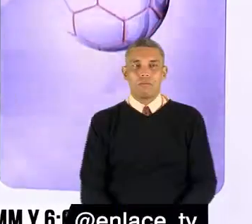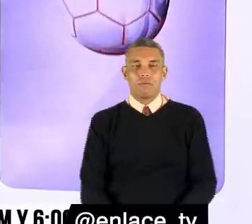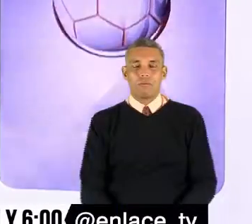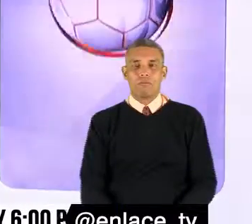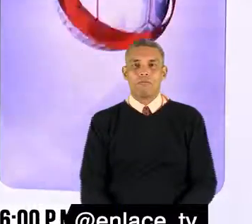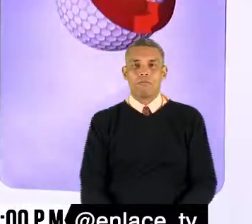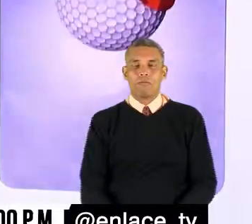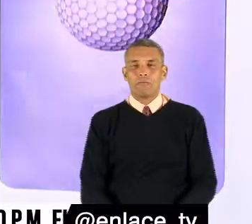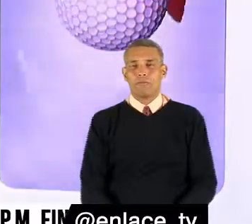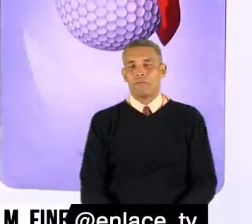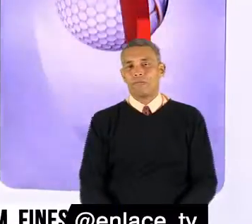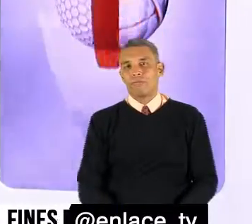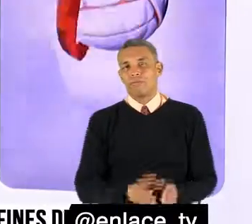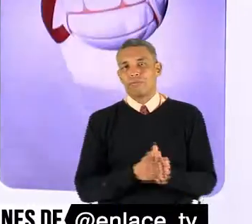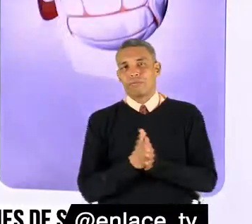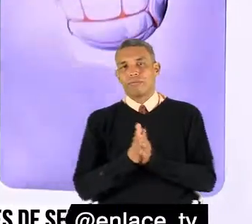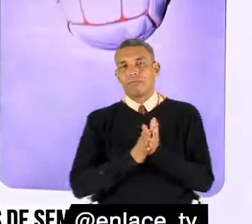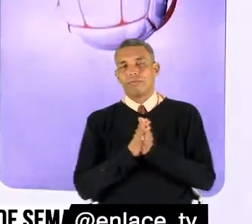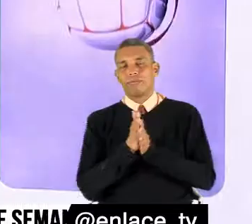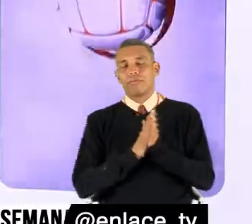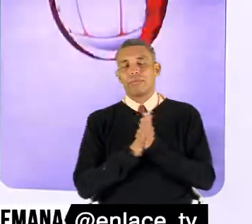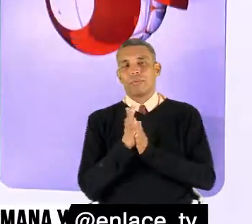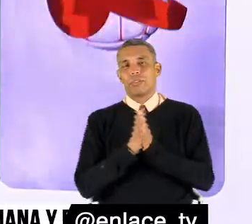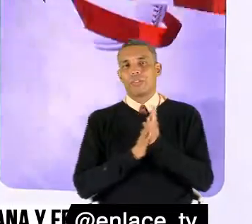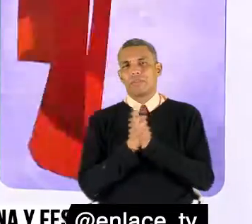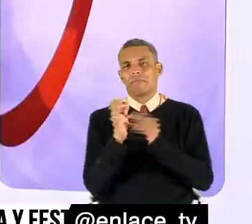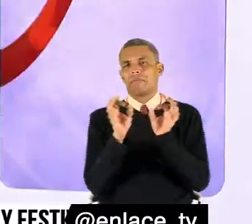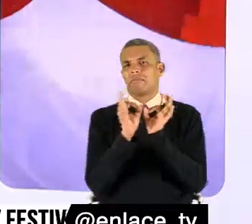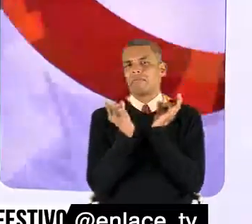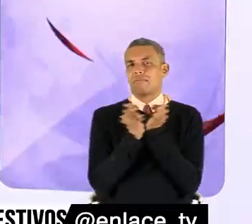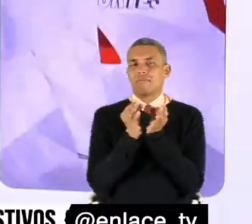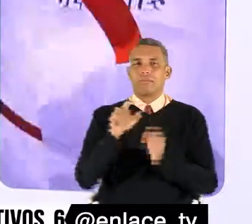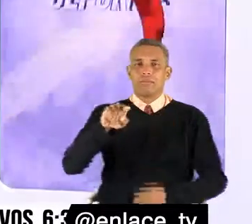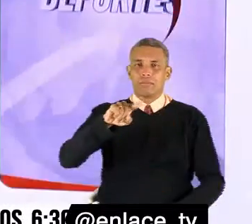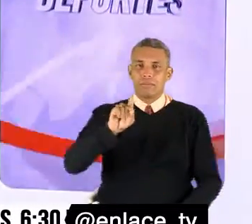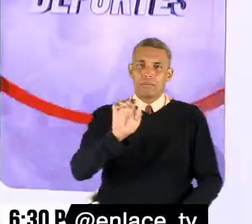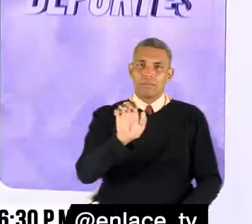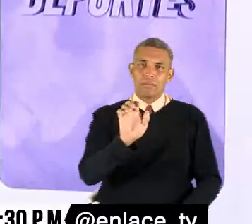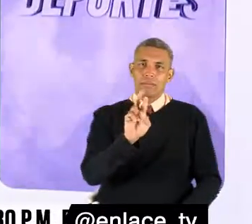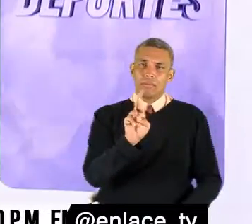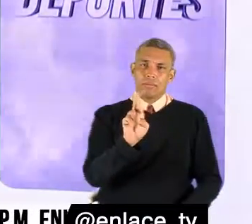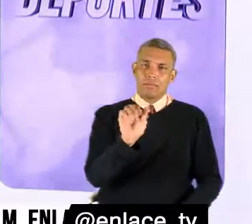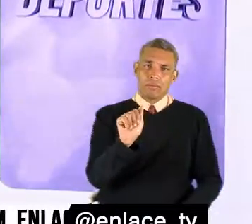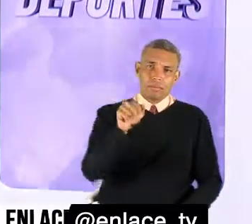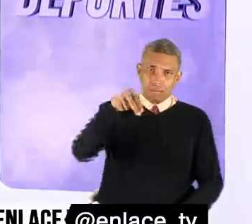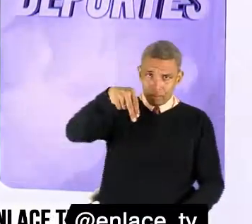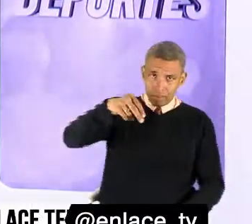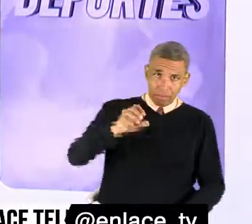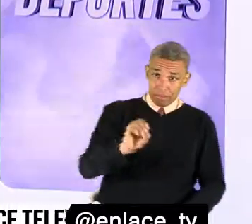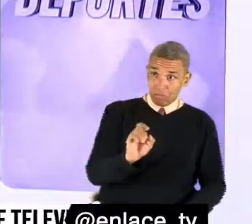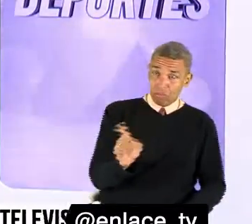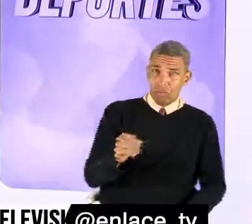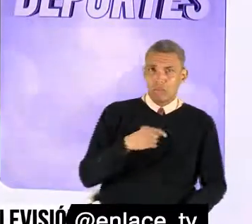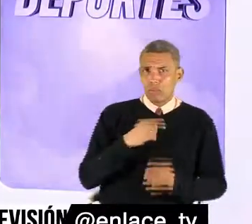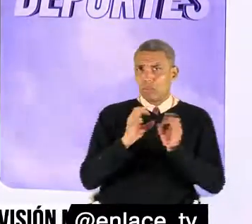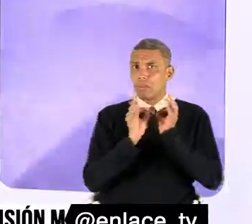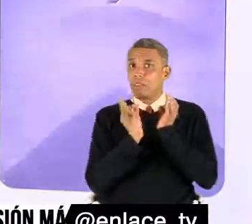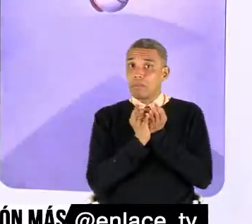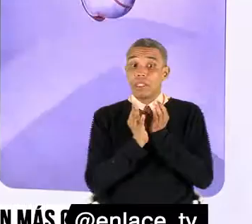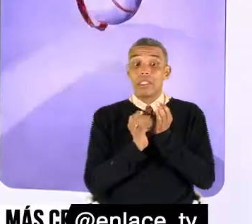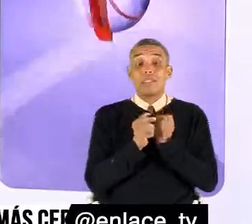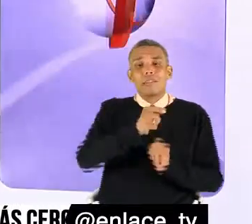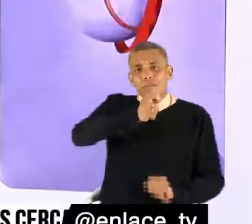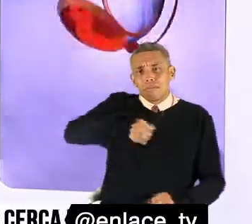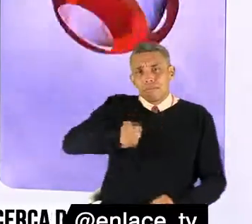Hablemos de la familia Serrano en Barranca Bermeja, que son muy amantes al bicicross, al BMX. 3 de la